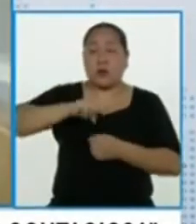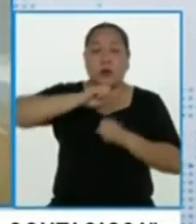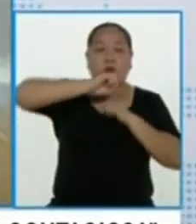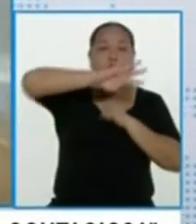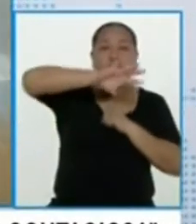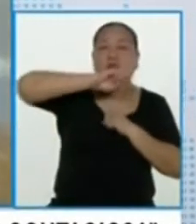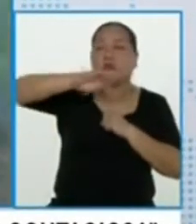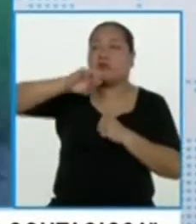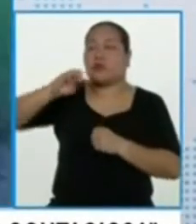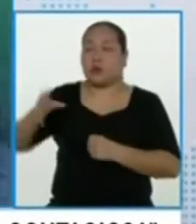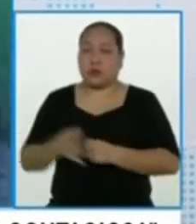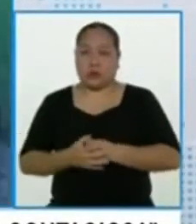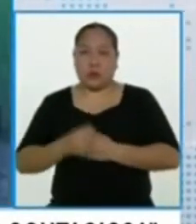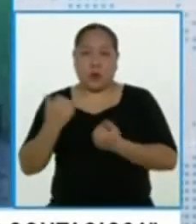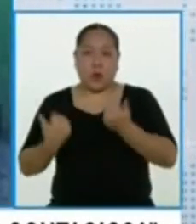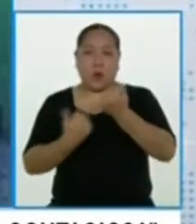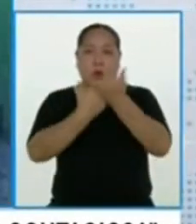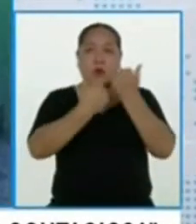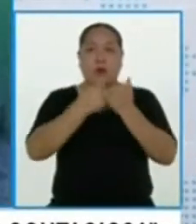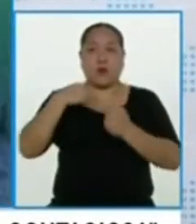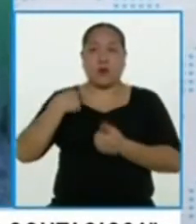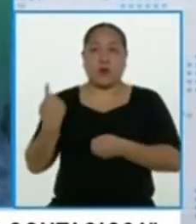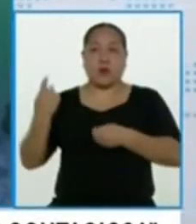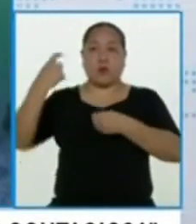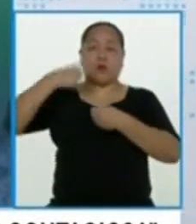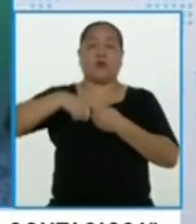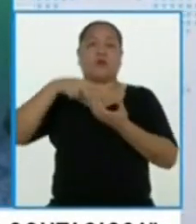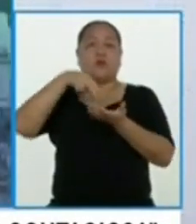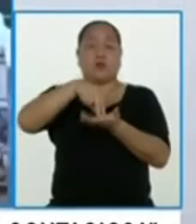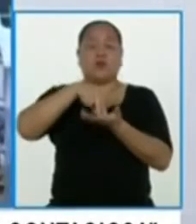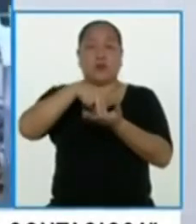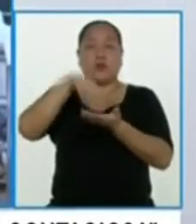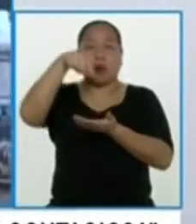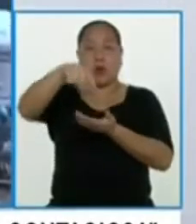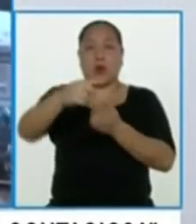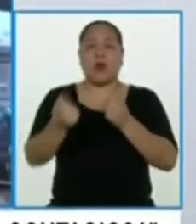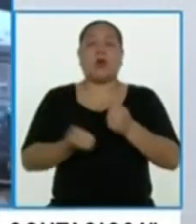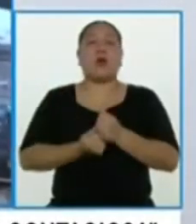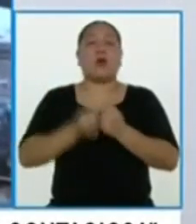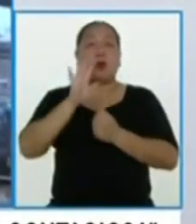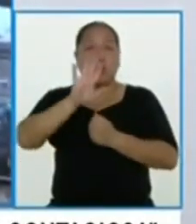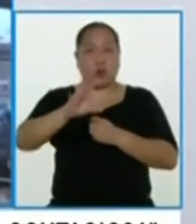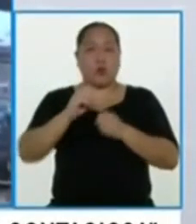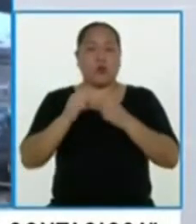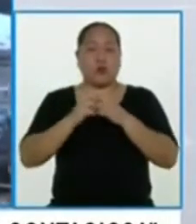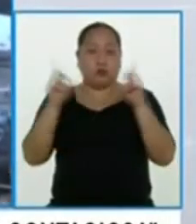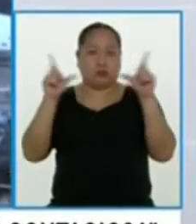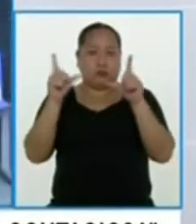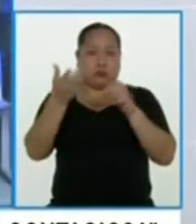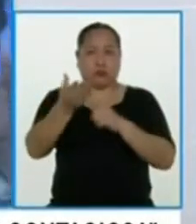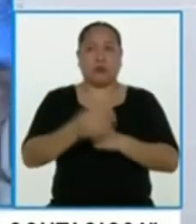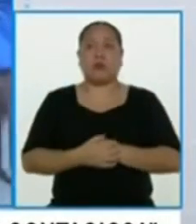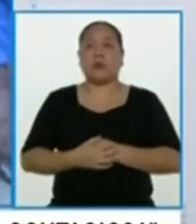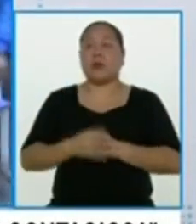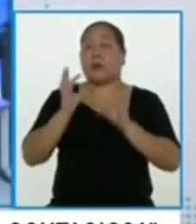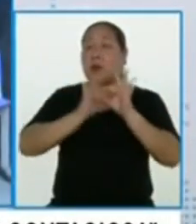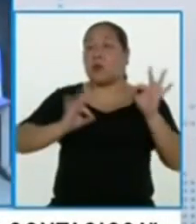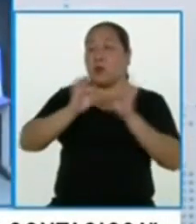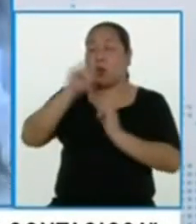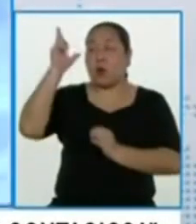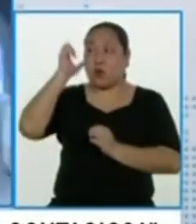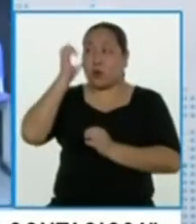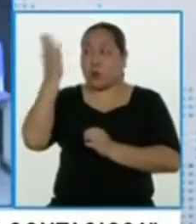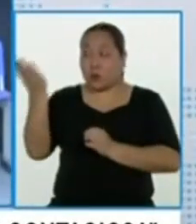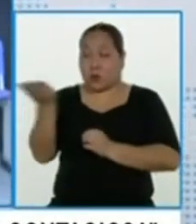contribuir. Ya. Por esa razón me tienes aquí acompañando en el programa, ¿no? Claro, bueno, es importante escuchar a los que saben, ustedes